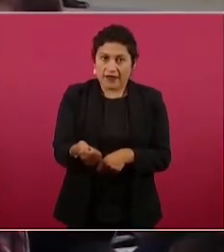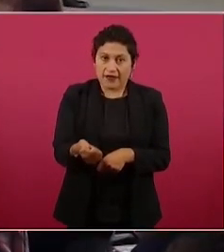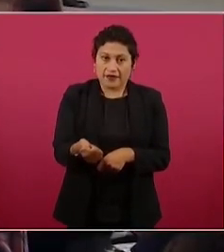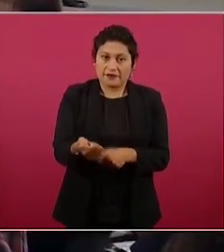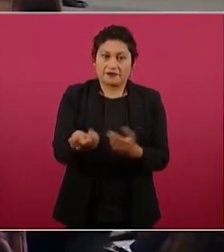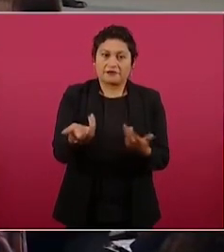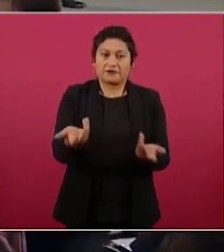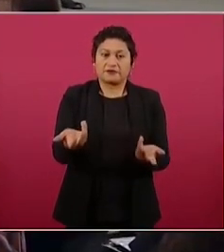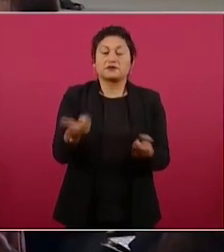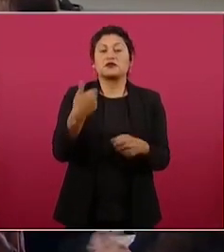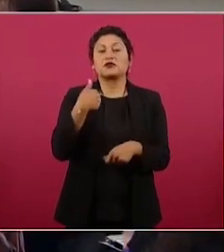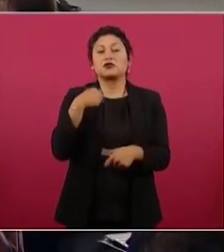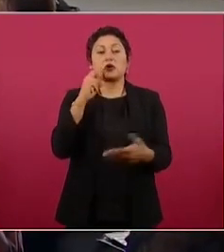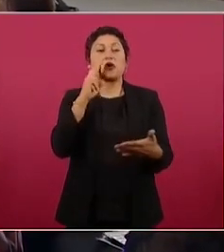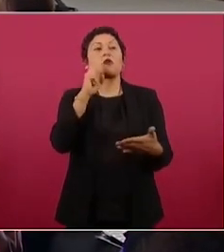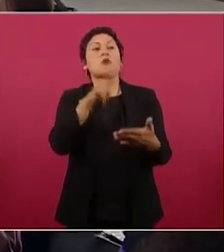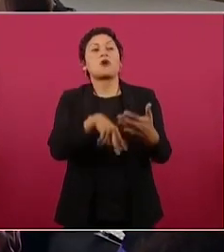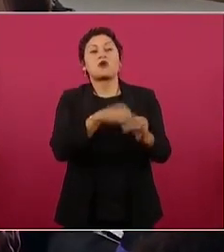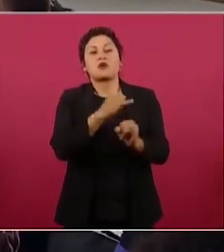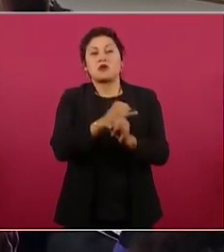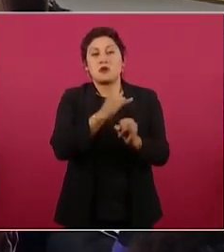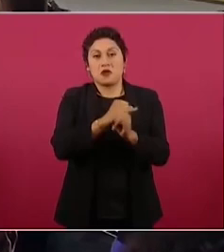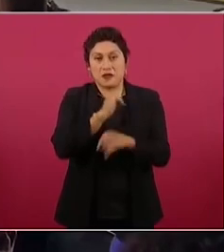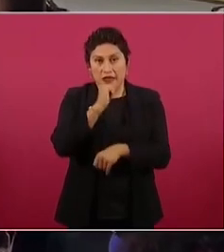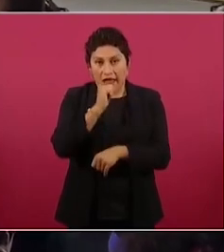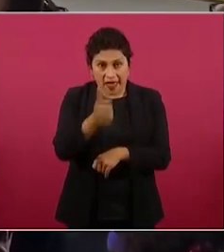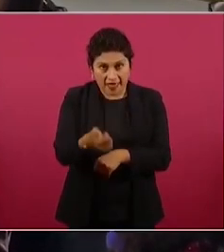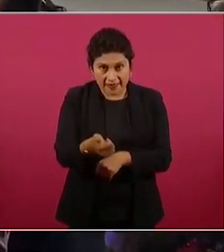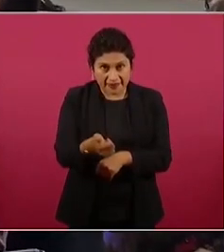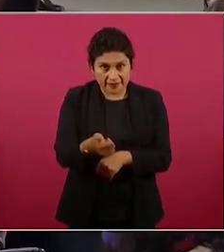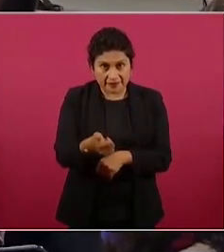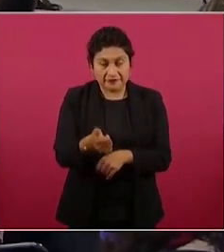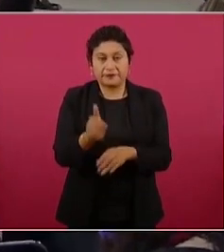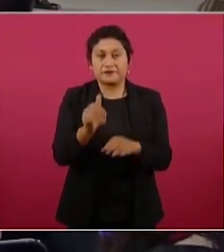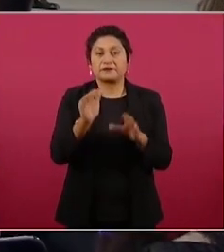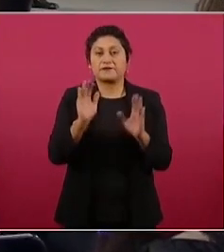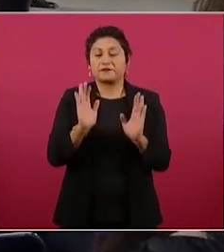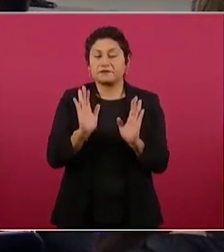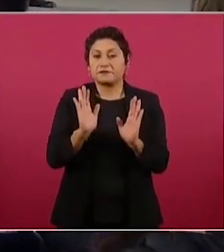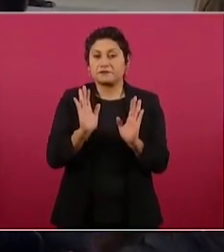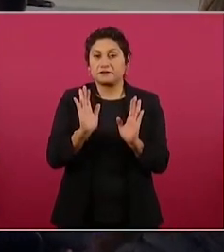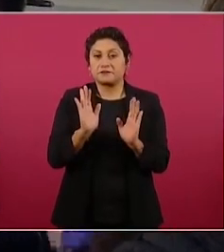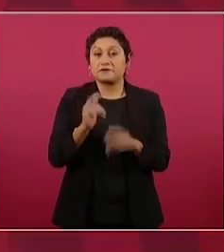acceso a las redes sociales, esté yo nada más escuchando